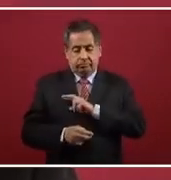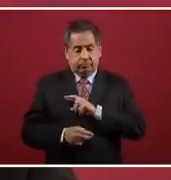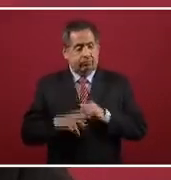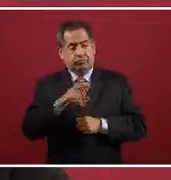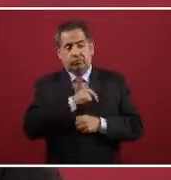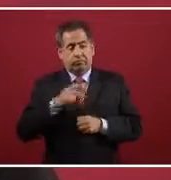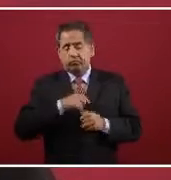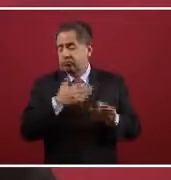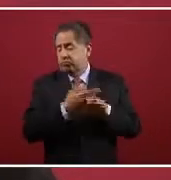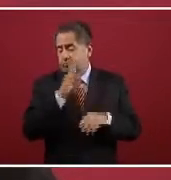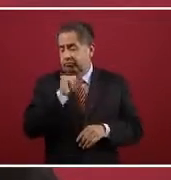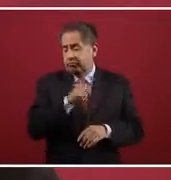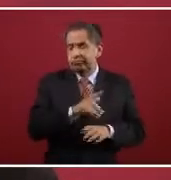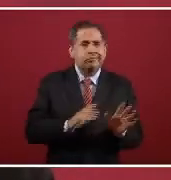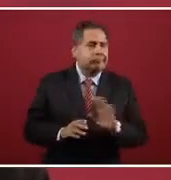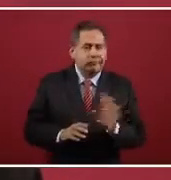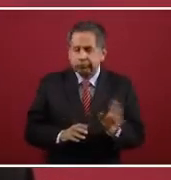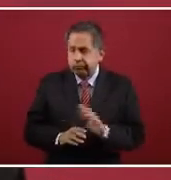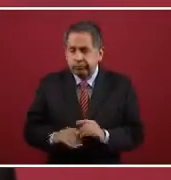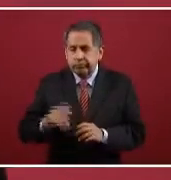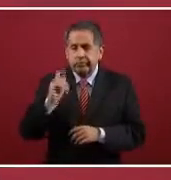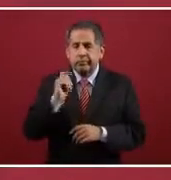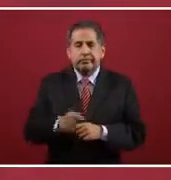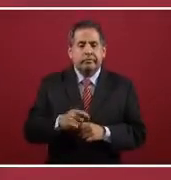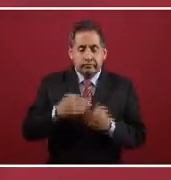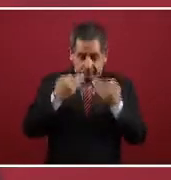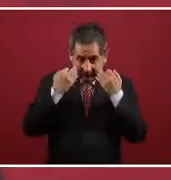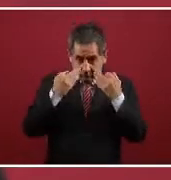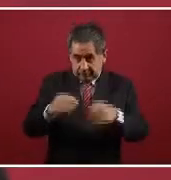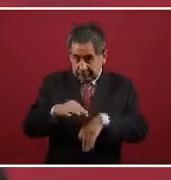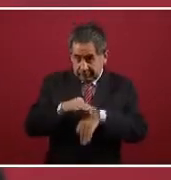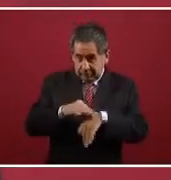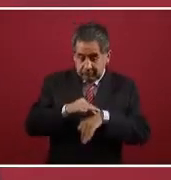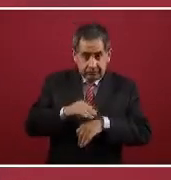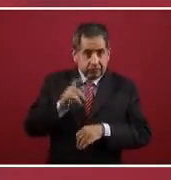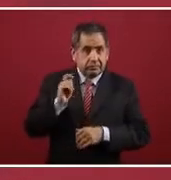es que en el terreno